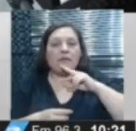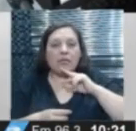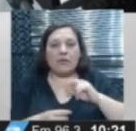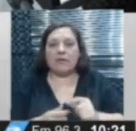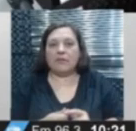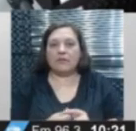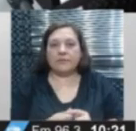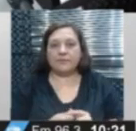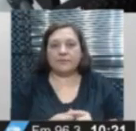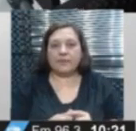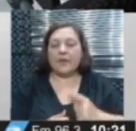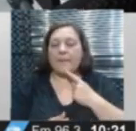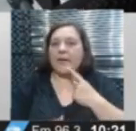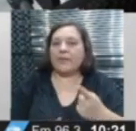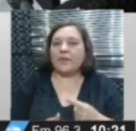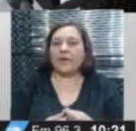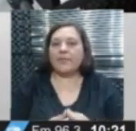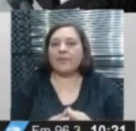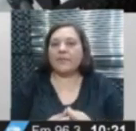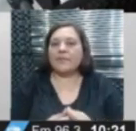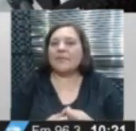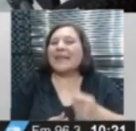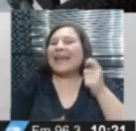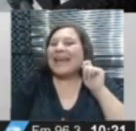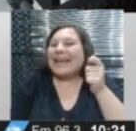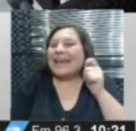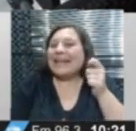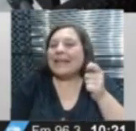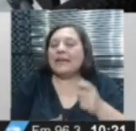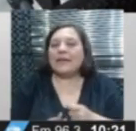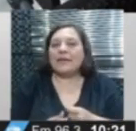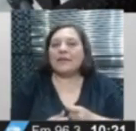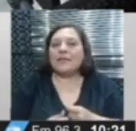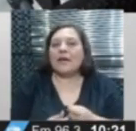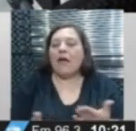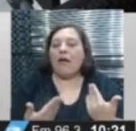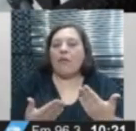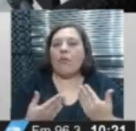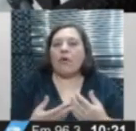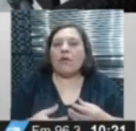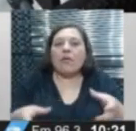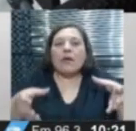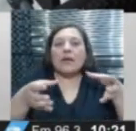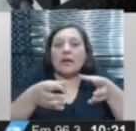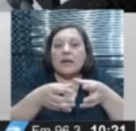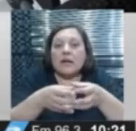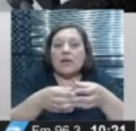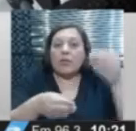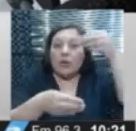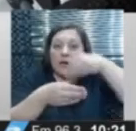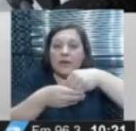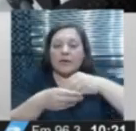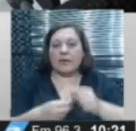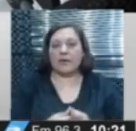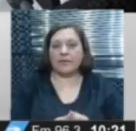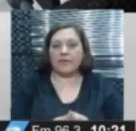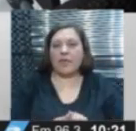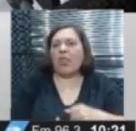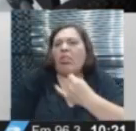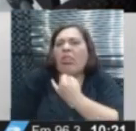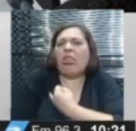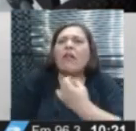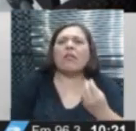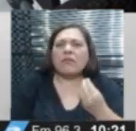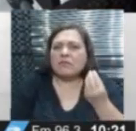los digamos venidos desde qué naciones desde dónde Qué pueblos desde todos